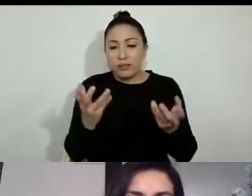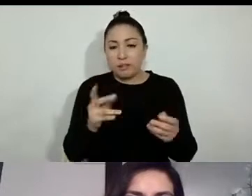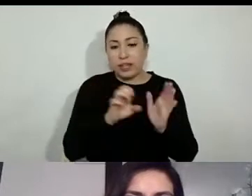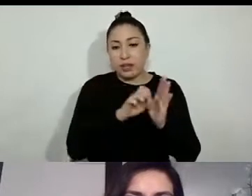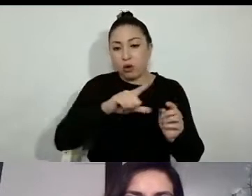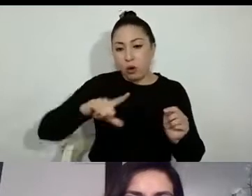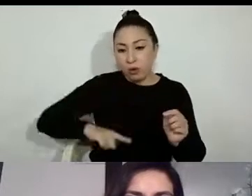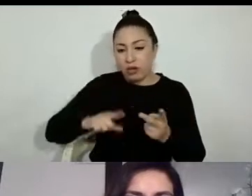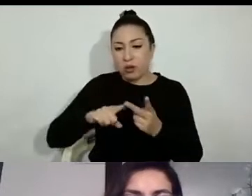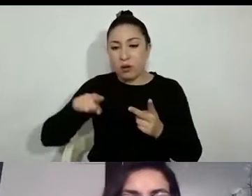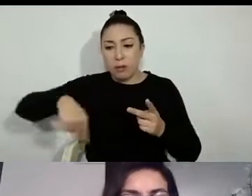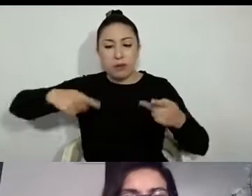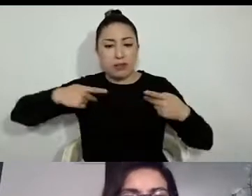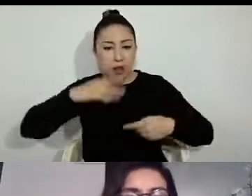autoridad.